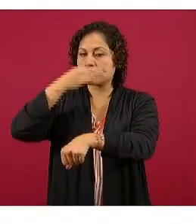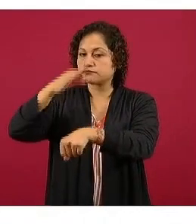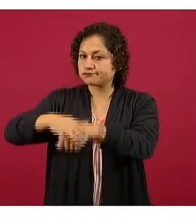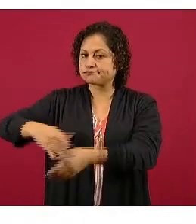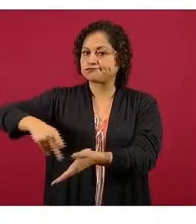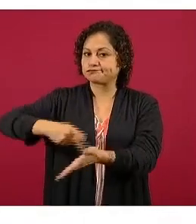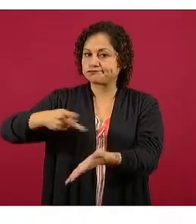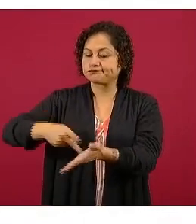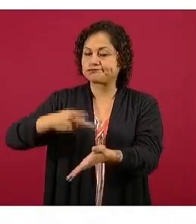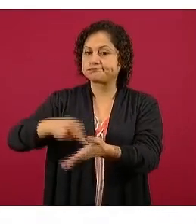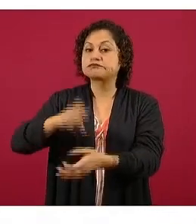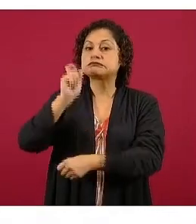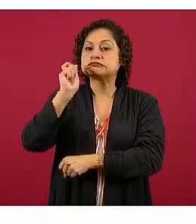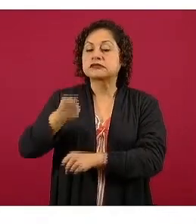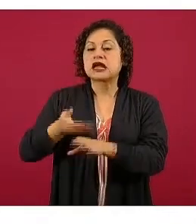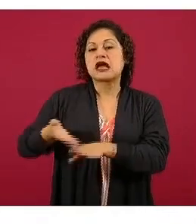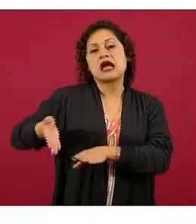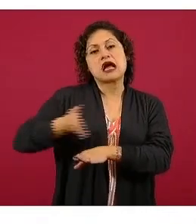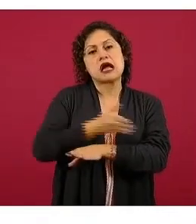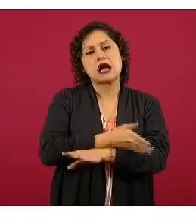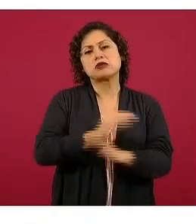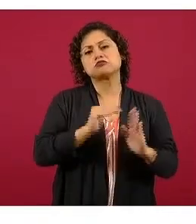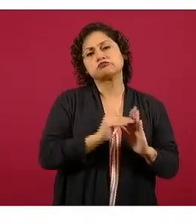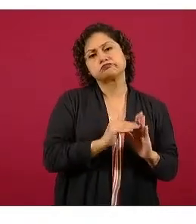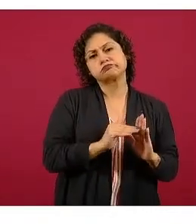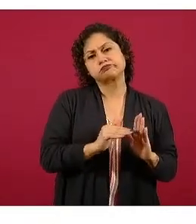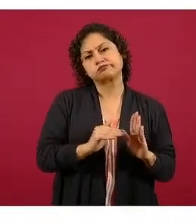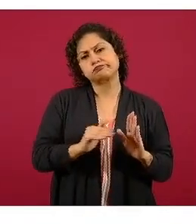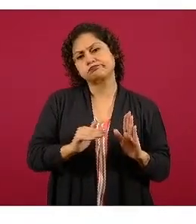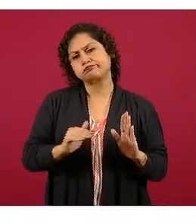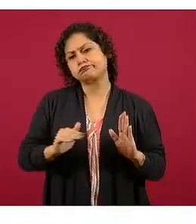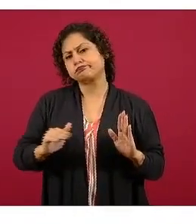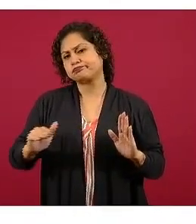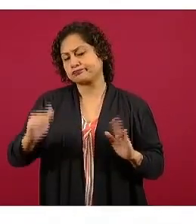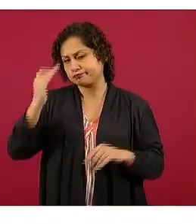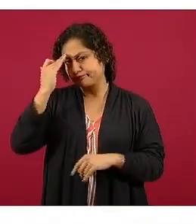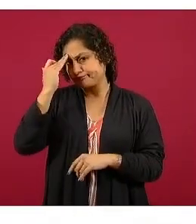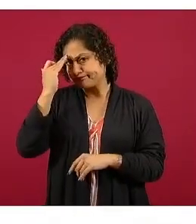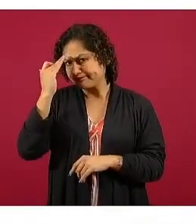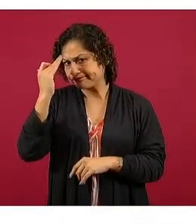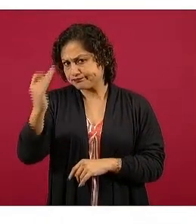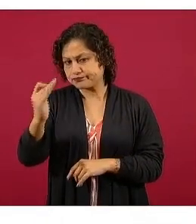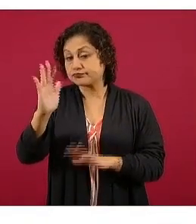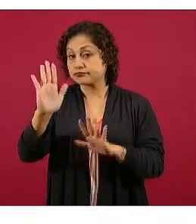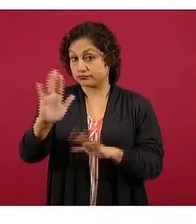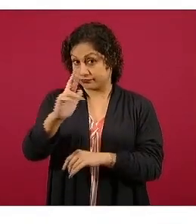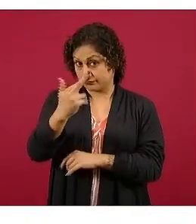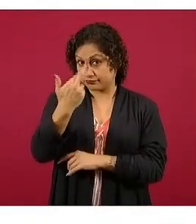se estuvo manteniendo en meseta durante varios meses. Recordar que estas